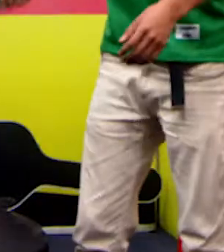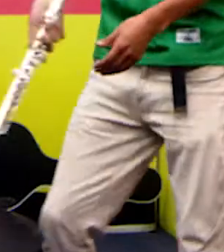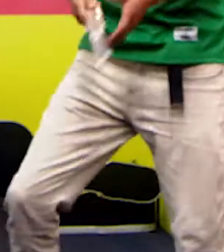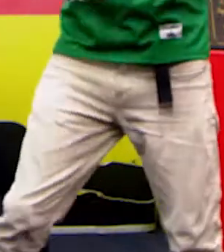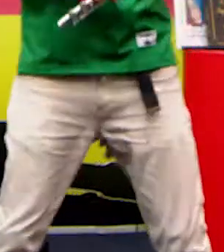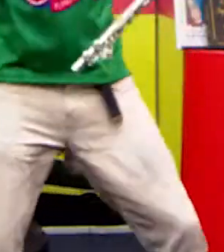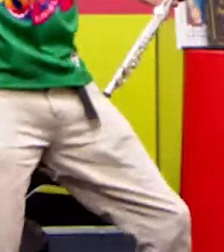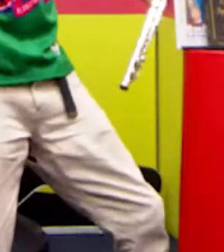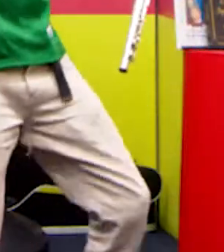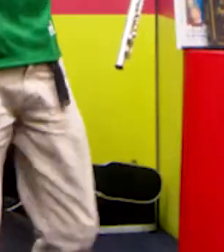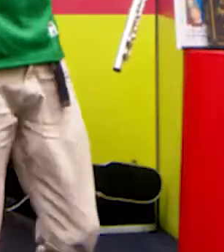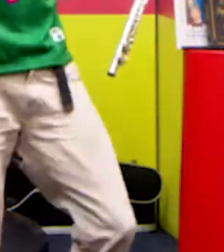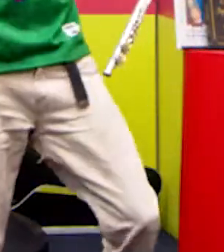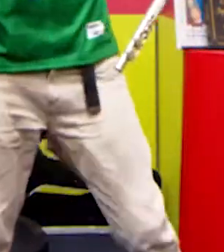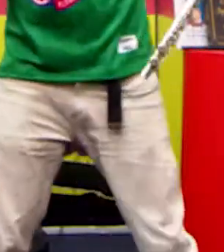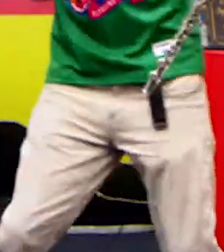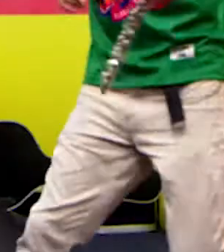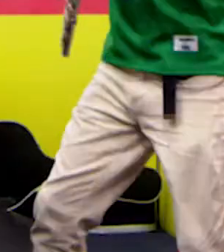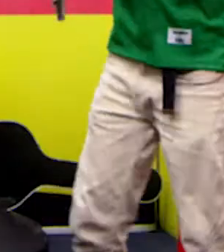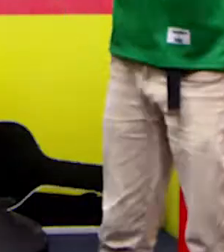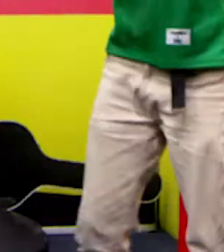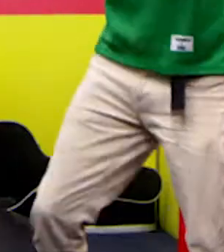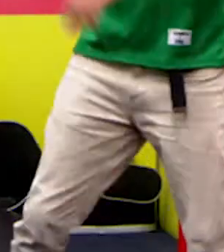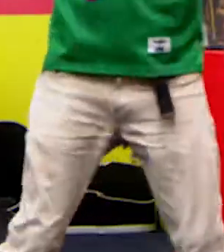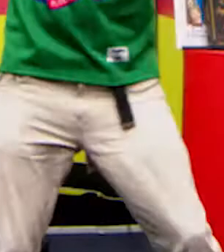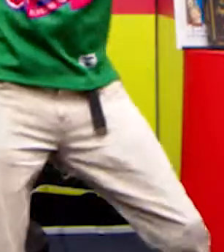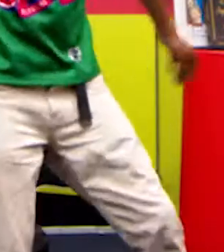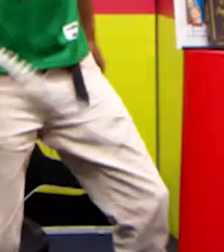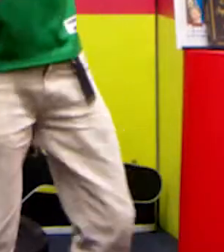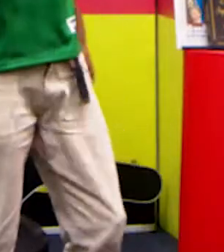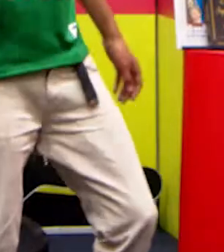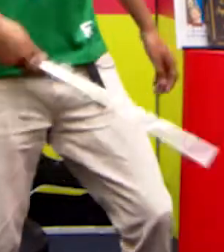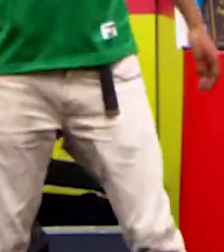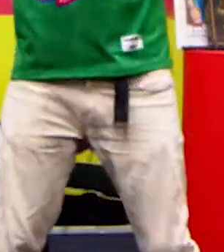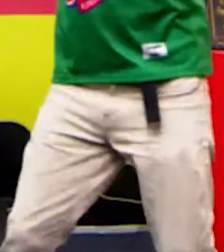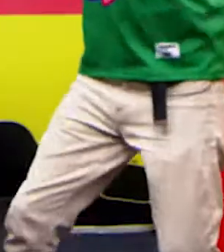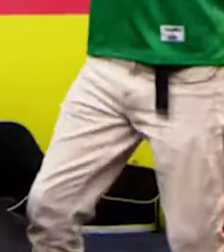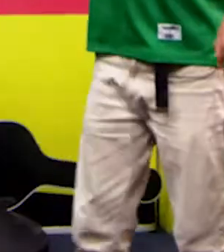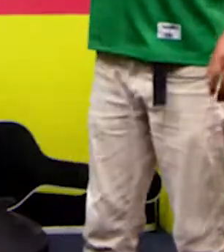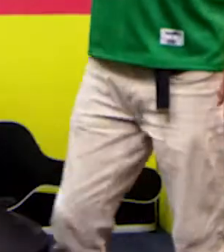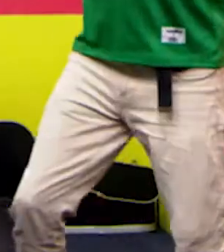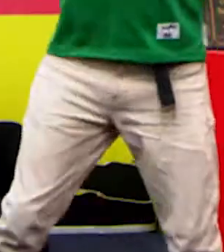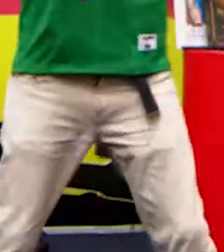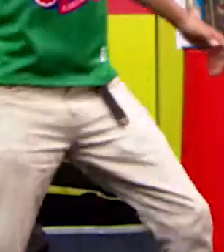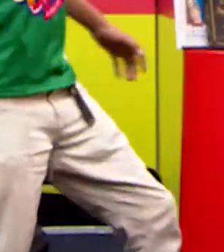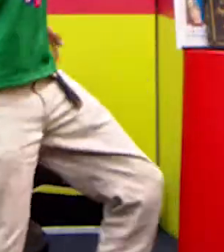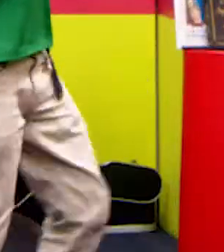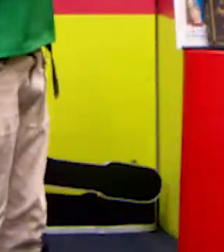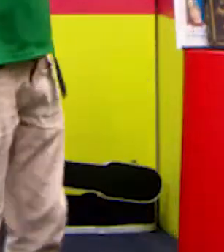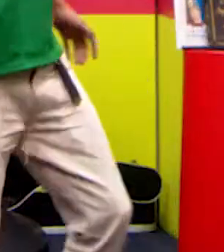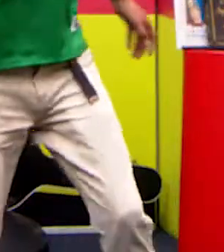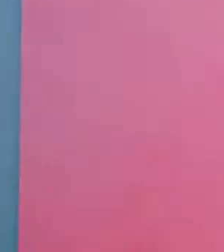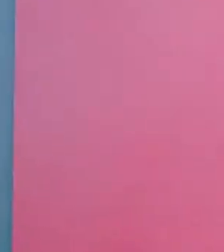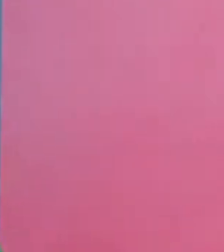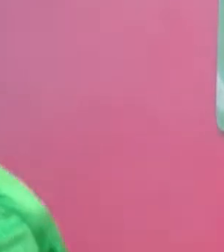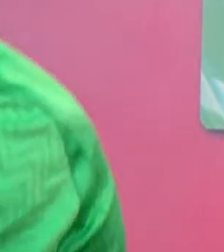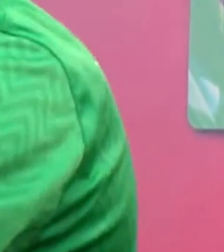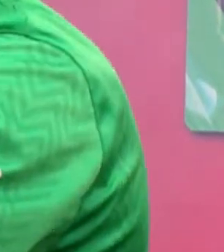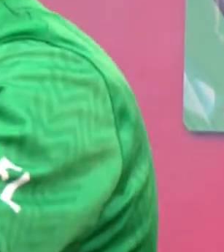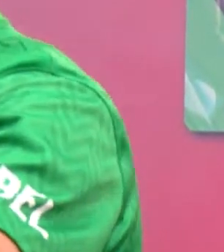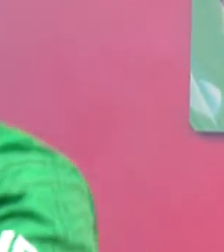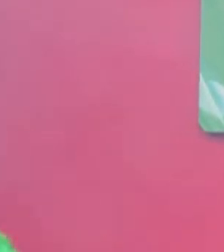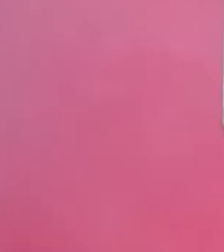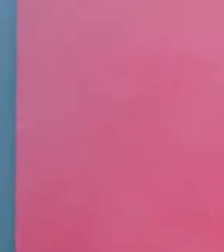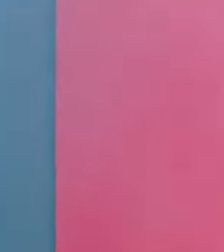Hasta la anciana pagana que no cree en Jesucristo. Desde los perros que no son de raza disque ordinarios. Hasta los pitbull que son estigmatizados. Desde